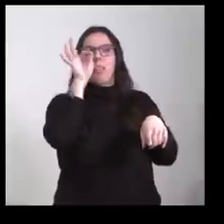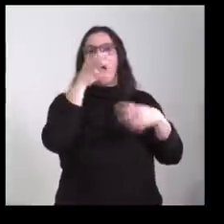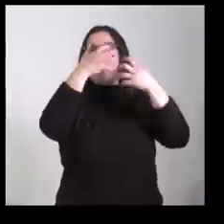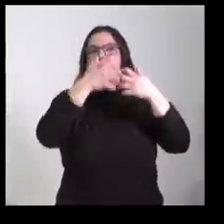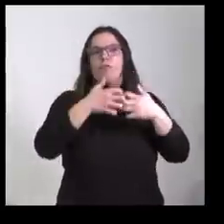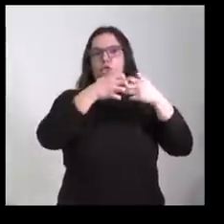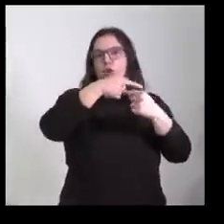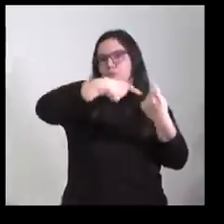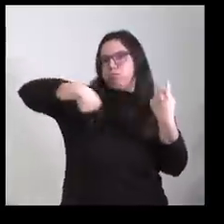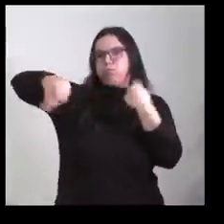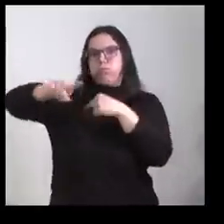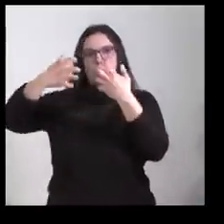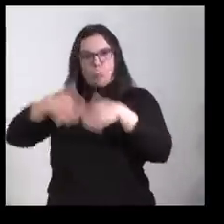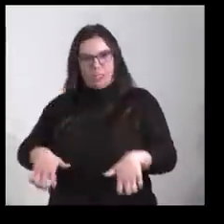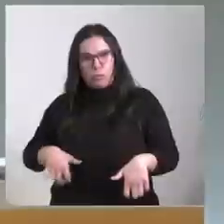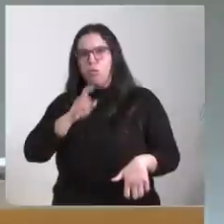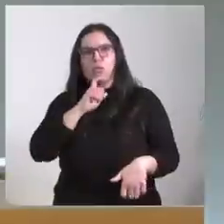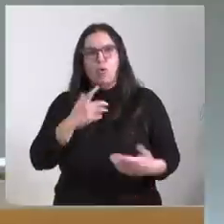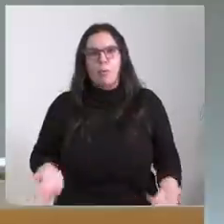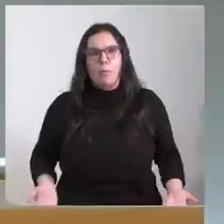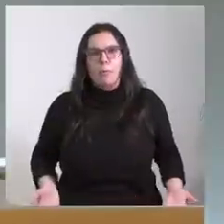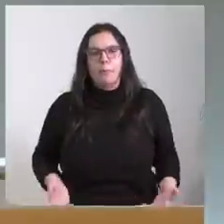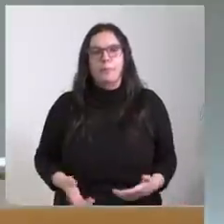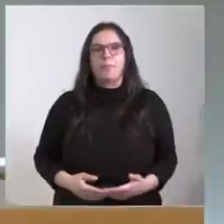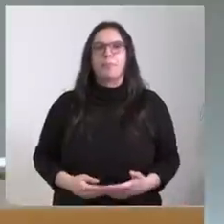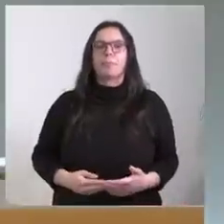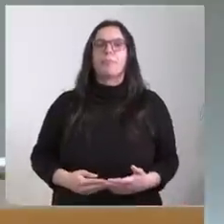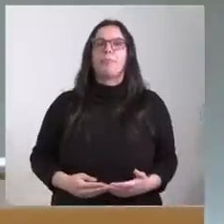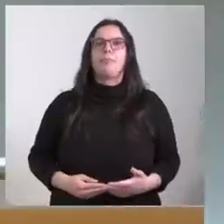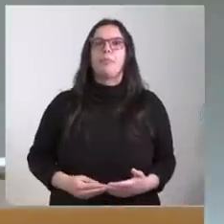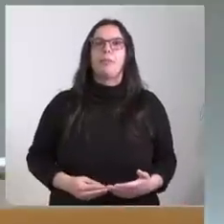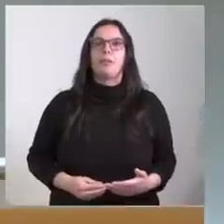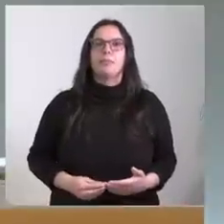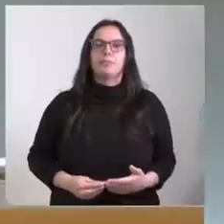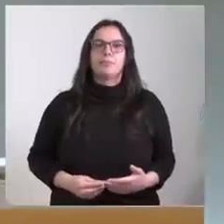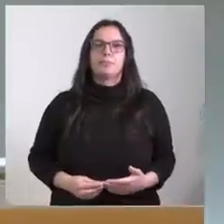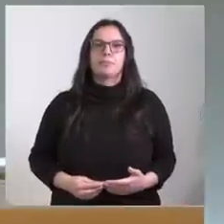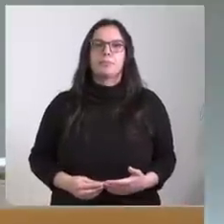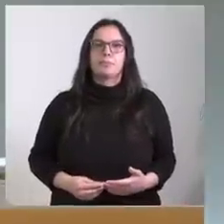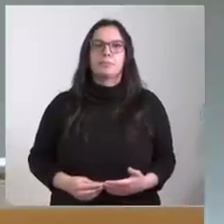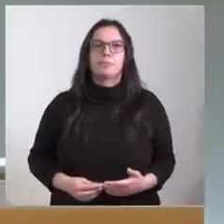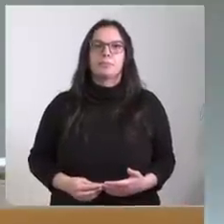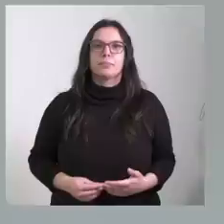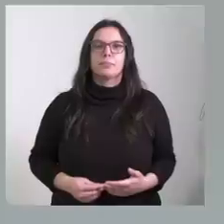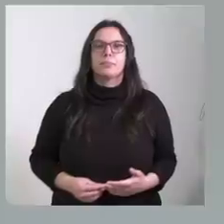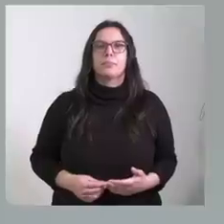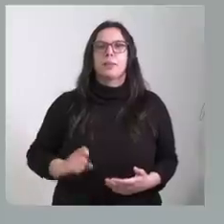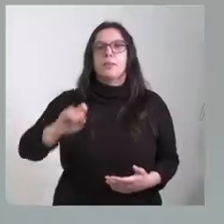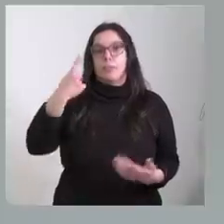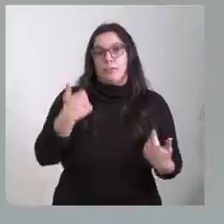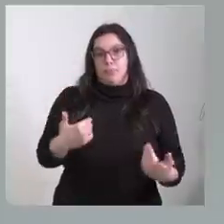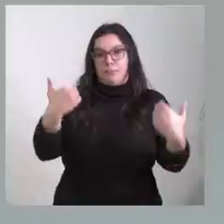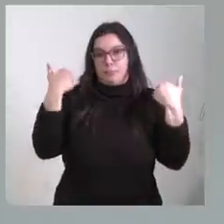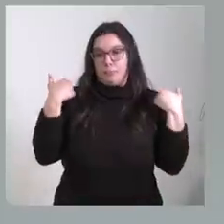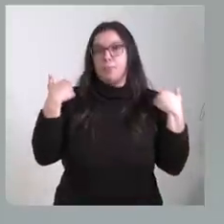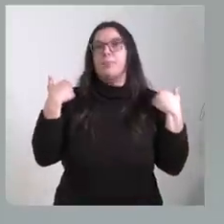esa derivación a Salud Mental Bueno lo primero es que por competencia esto se aprueba